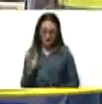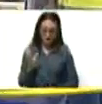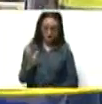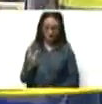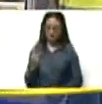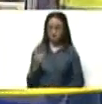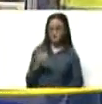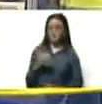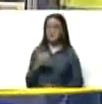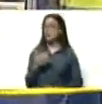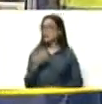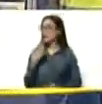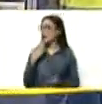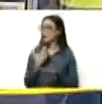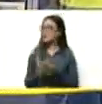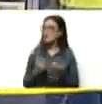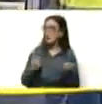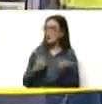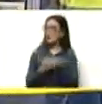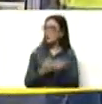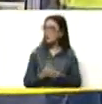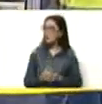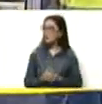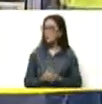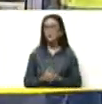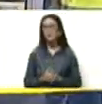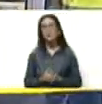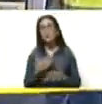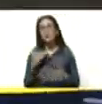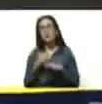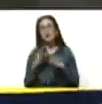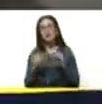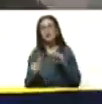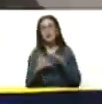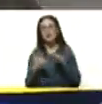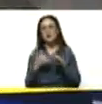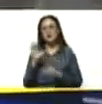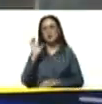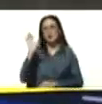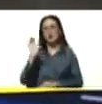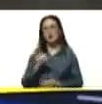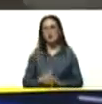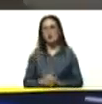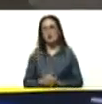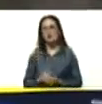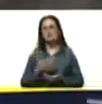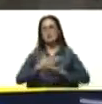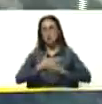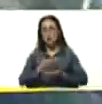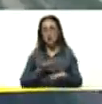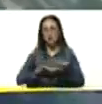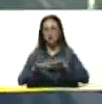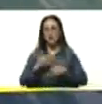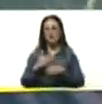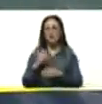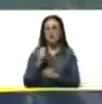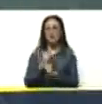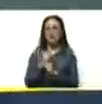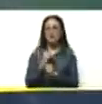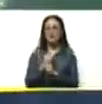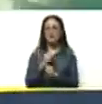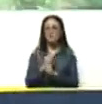agradecidos por este apoyo que nos está brindando, igualmente a todas las instituciones del Estado que están colaborando con este gran trabajo que